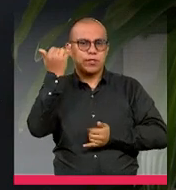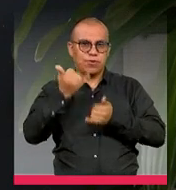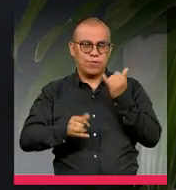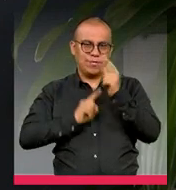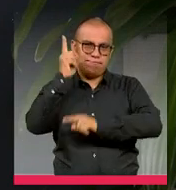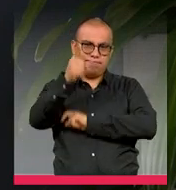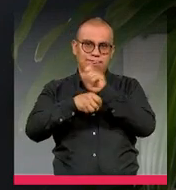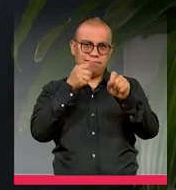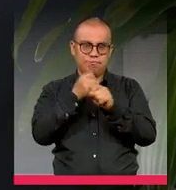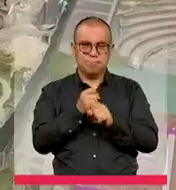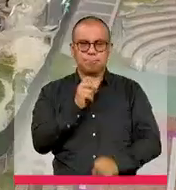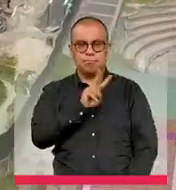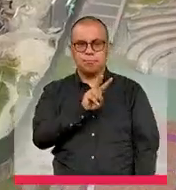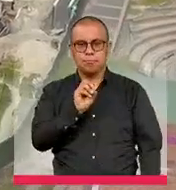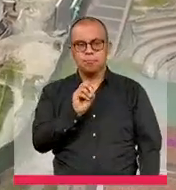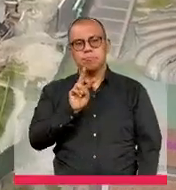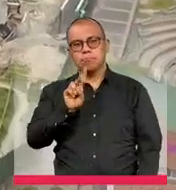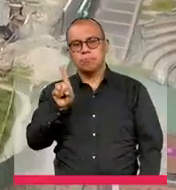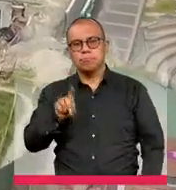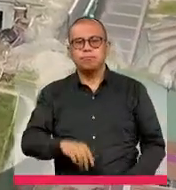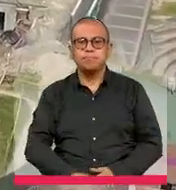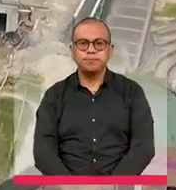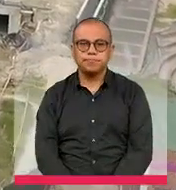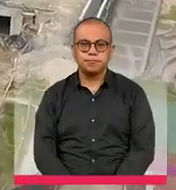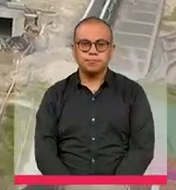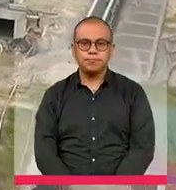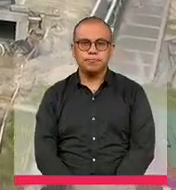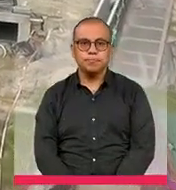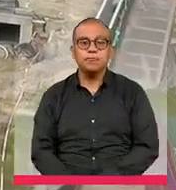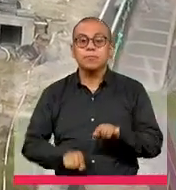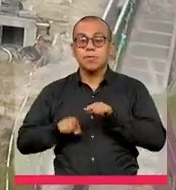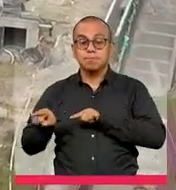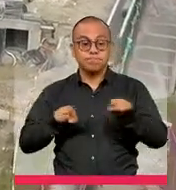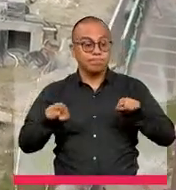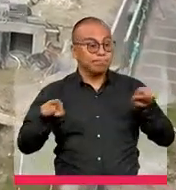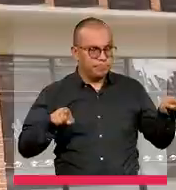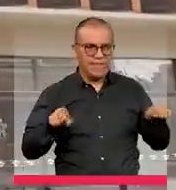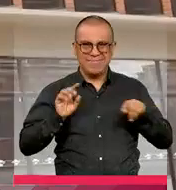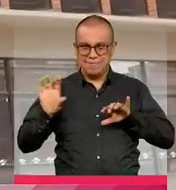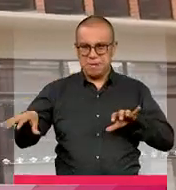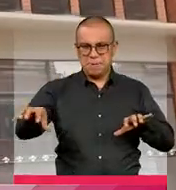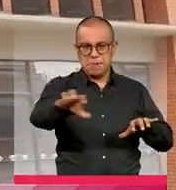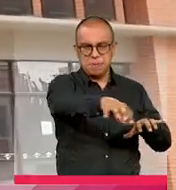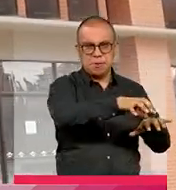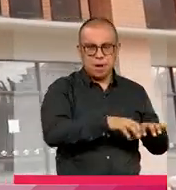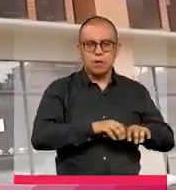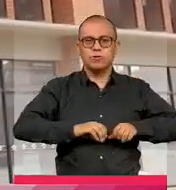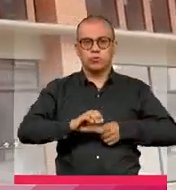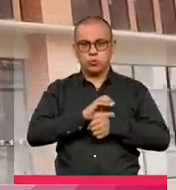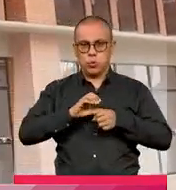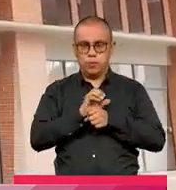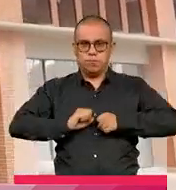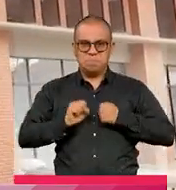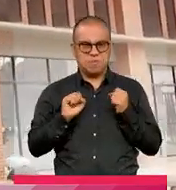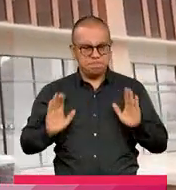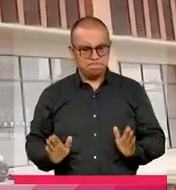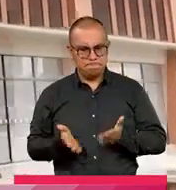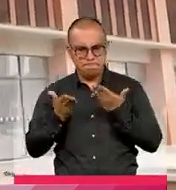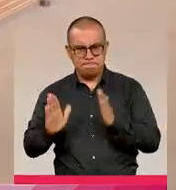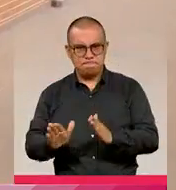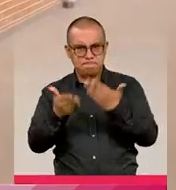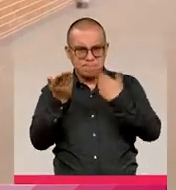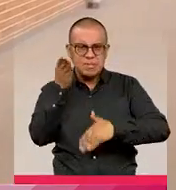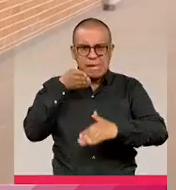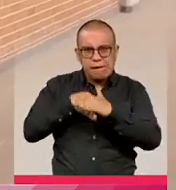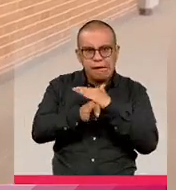próximo año las obras se desarrollan en diferentes zonas de la ciudad con el objetivo de mejorar las condiciones de